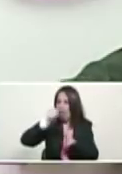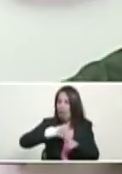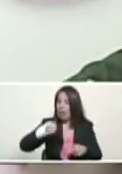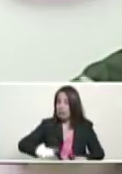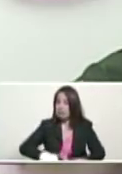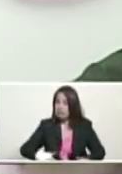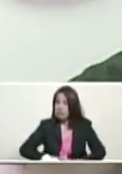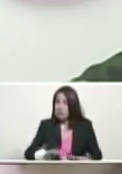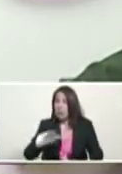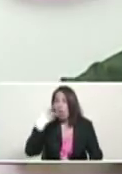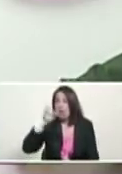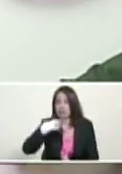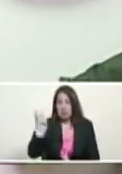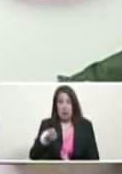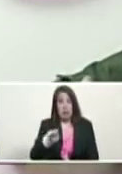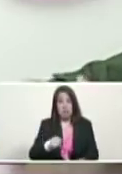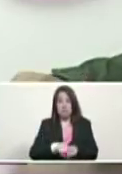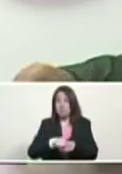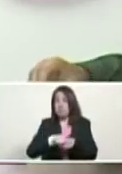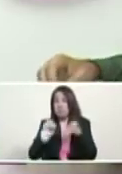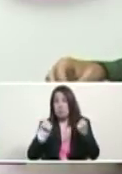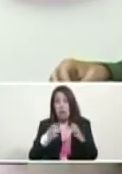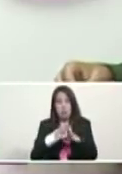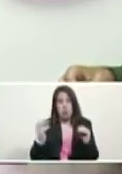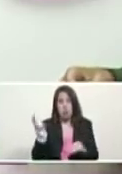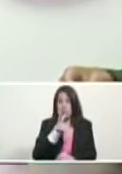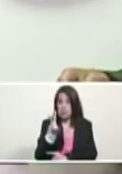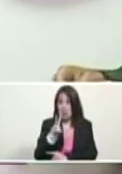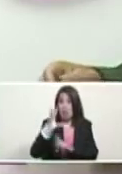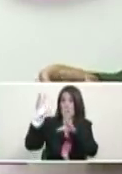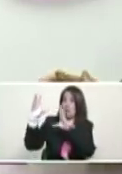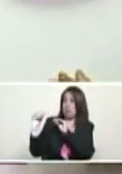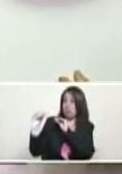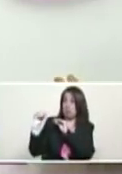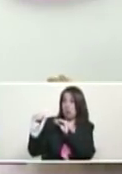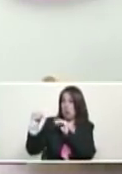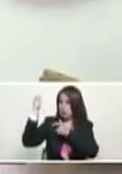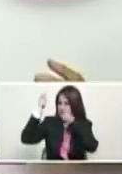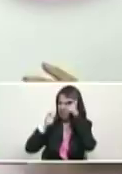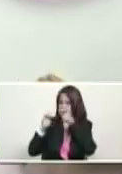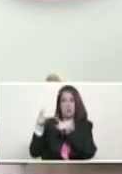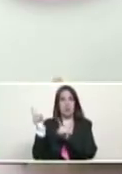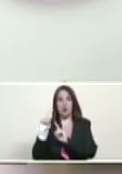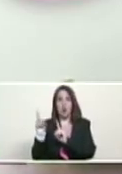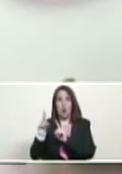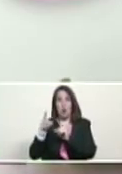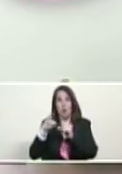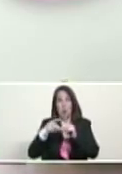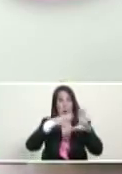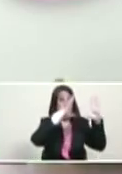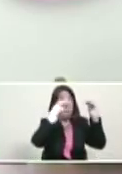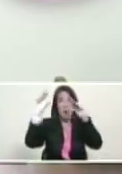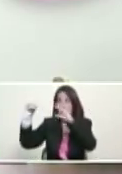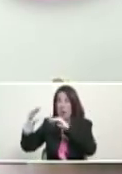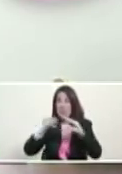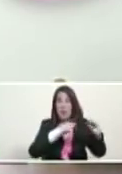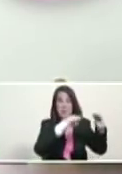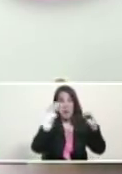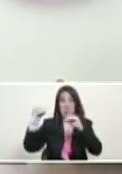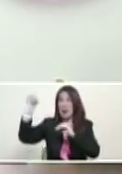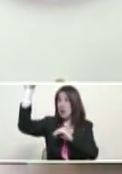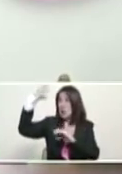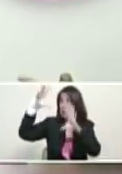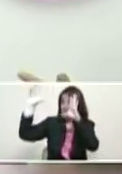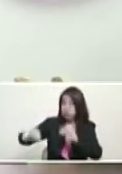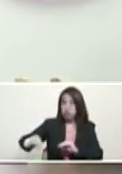a toda Venezuela. Aquí no se le fue la luz solamente a los patriotas, a los bolivarianos, a los chavistas, a los nacionalistas,